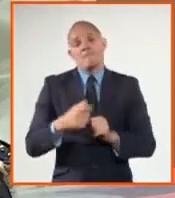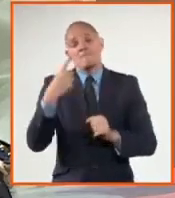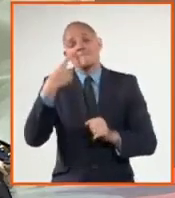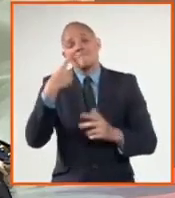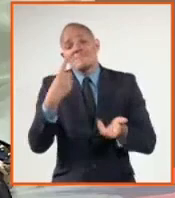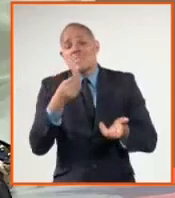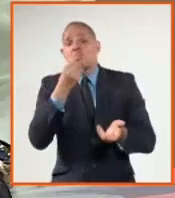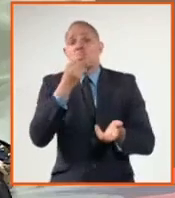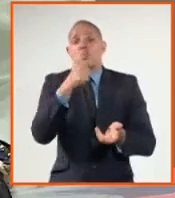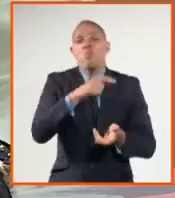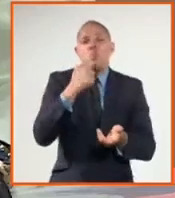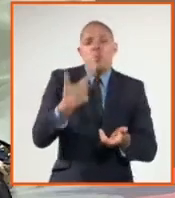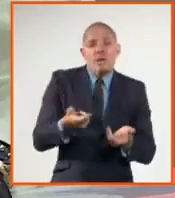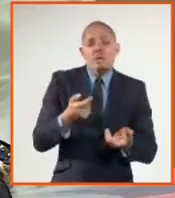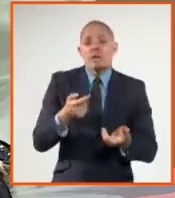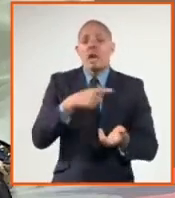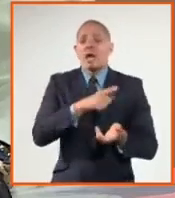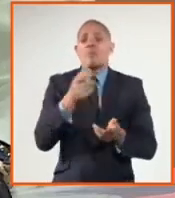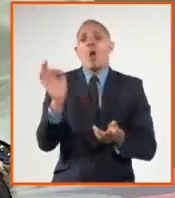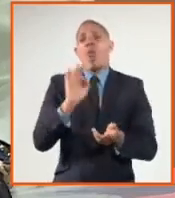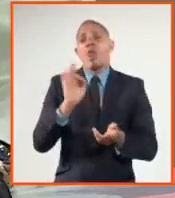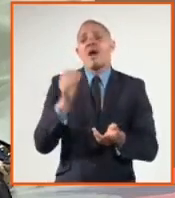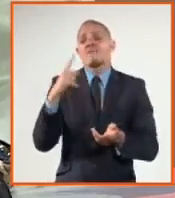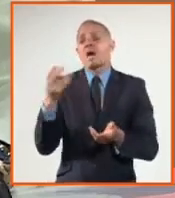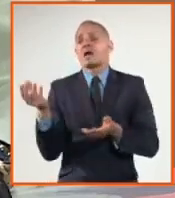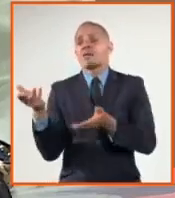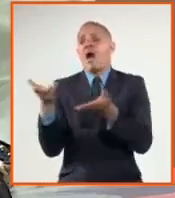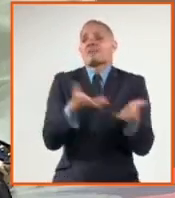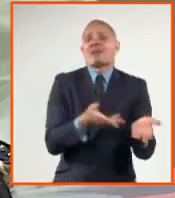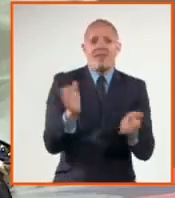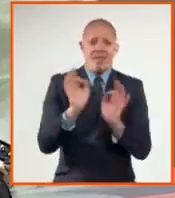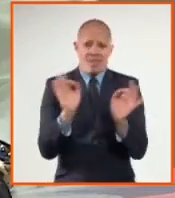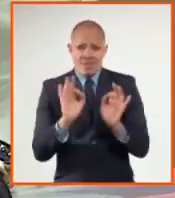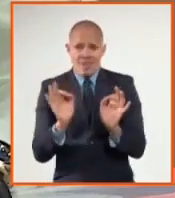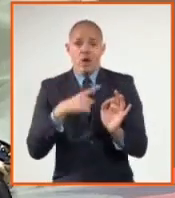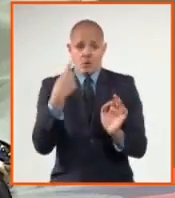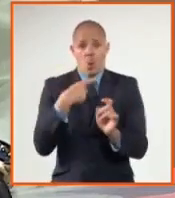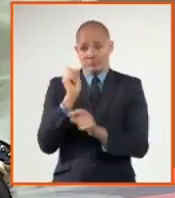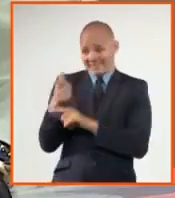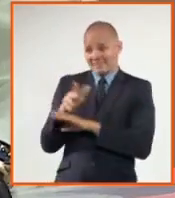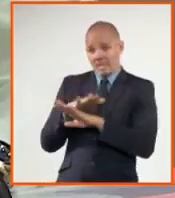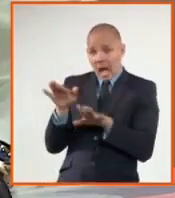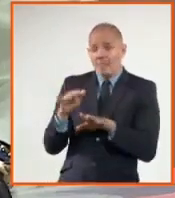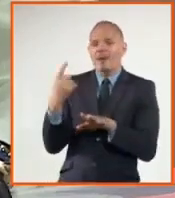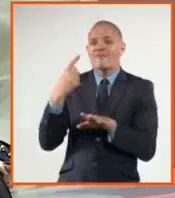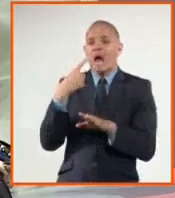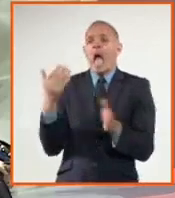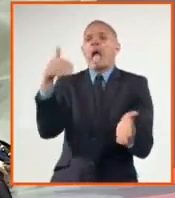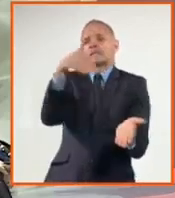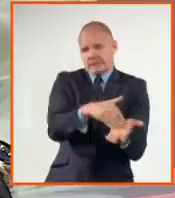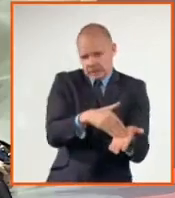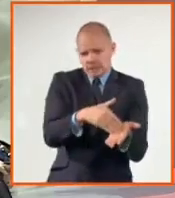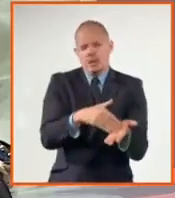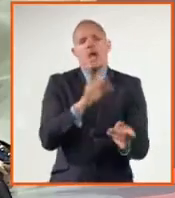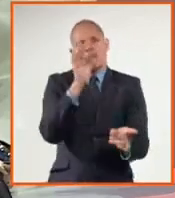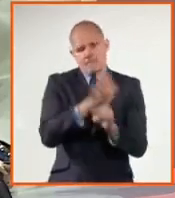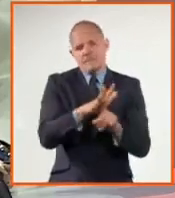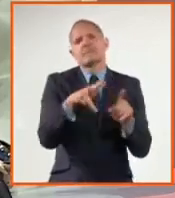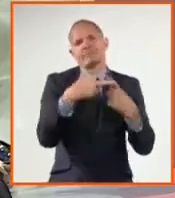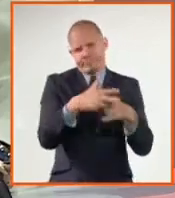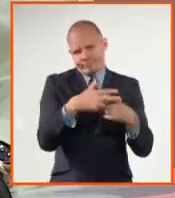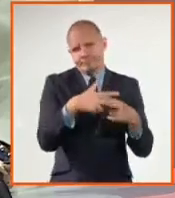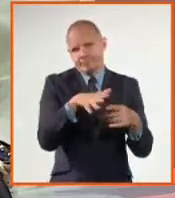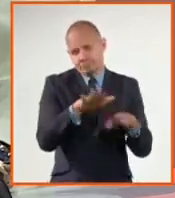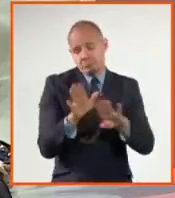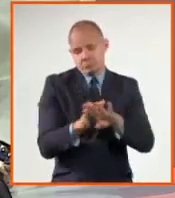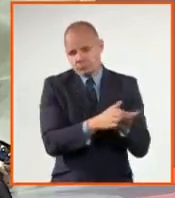las 26 semanas y es por eso que no hemos podido poner esta unidad nuevamente en servicio y en caso de efecto en bueno se trabajó